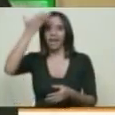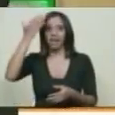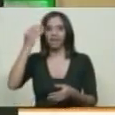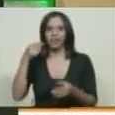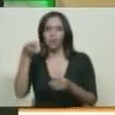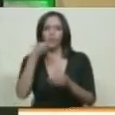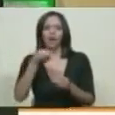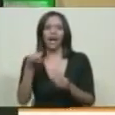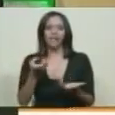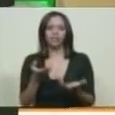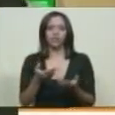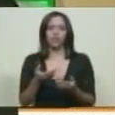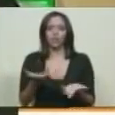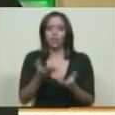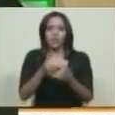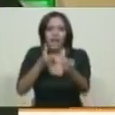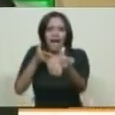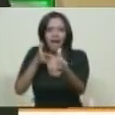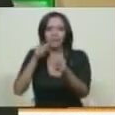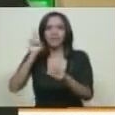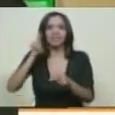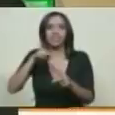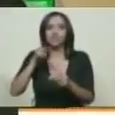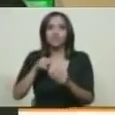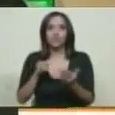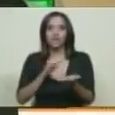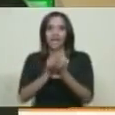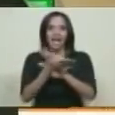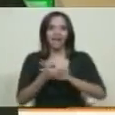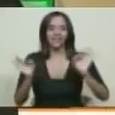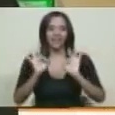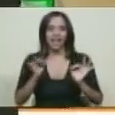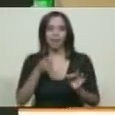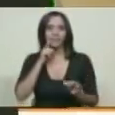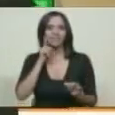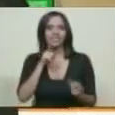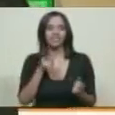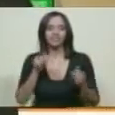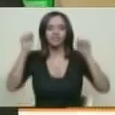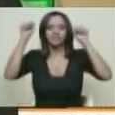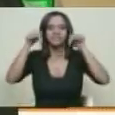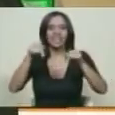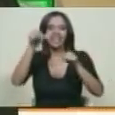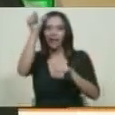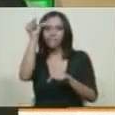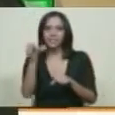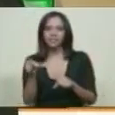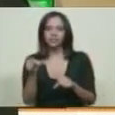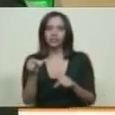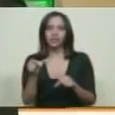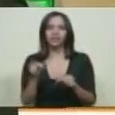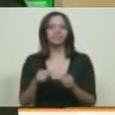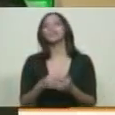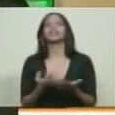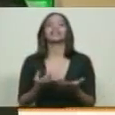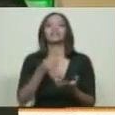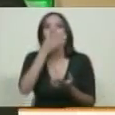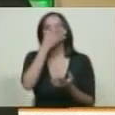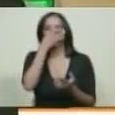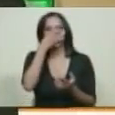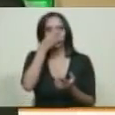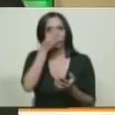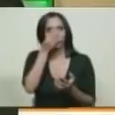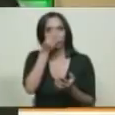de destrucción masiva que nunca aparecieron. Este criminal... Y apoyó golpe. Este criminal, pero al fin y al cabo, esta ola criminal pues le